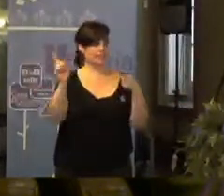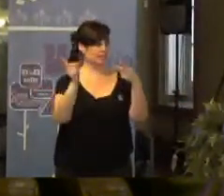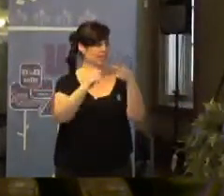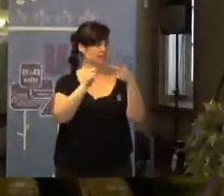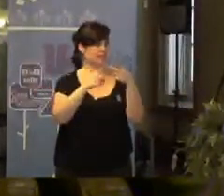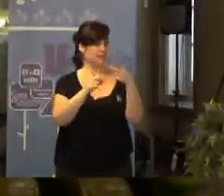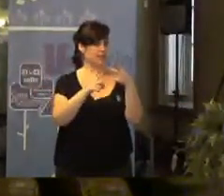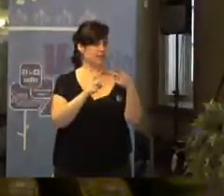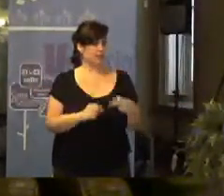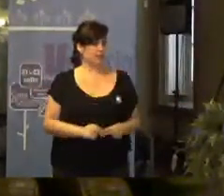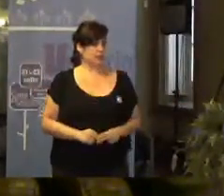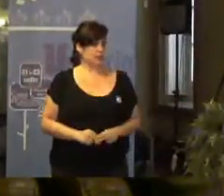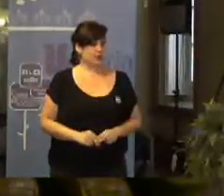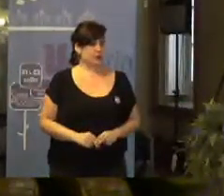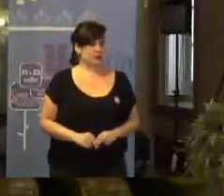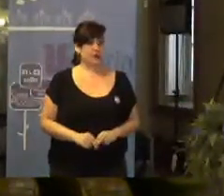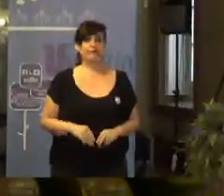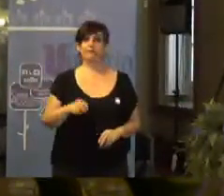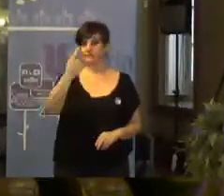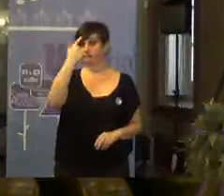entón, xa para...